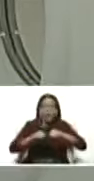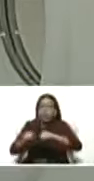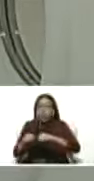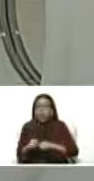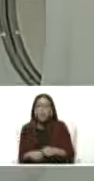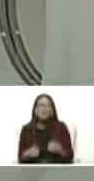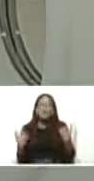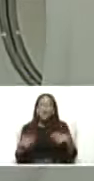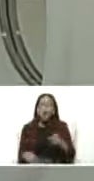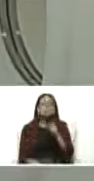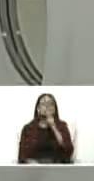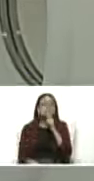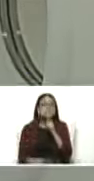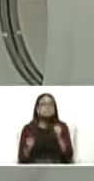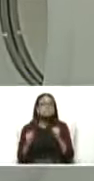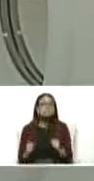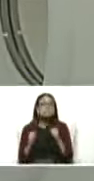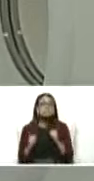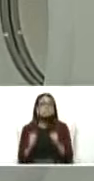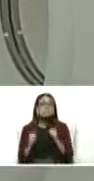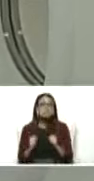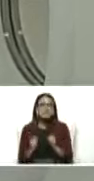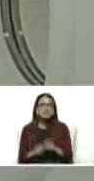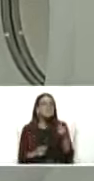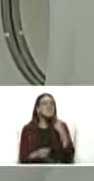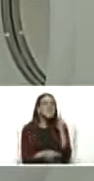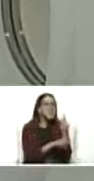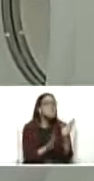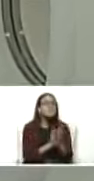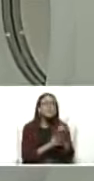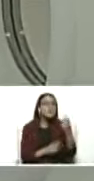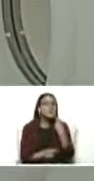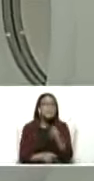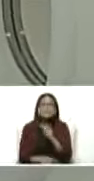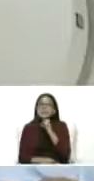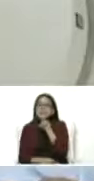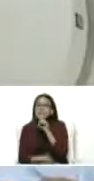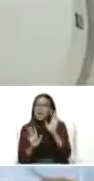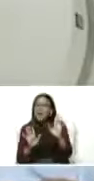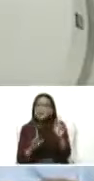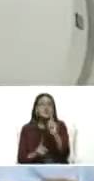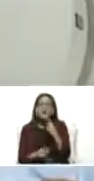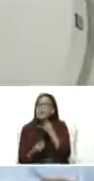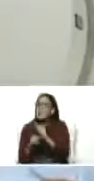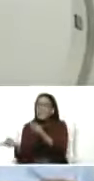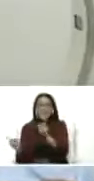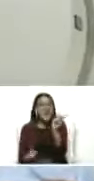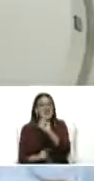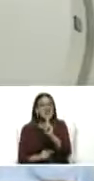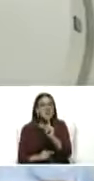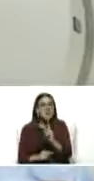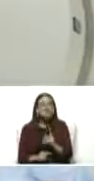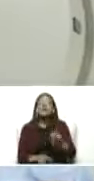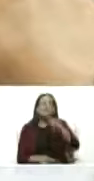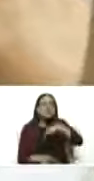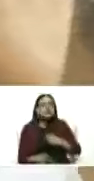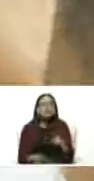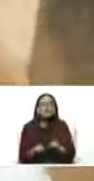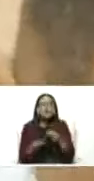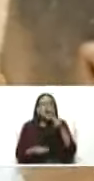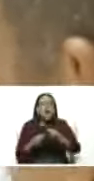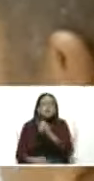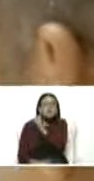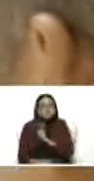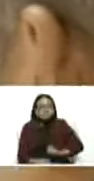santa ayuda. No pues, diga los secretos. Exacto. Pero lo trajimos. Lo trajimos. Lo compramos y llegó. Y llegó. Tenía que llegar